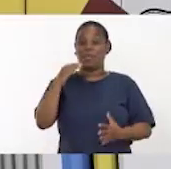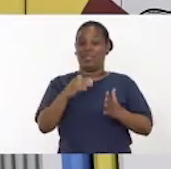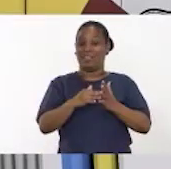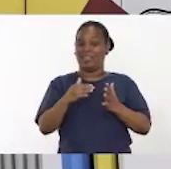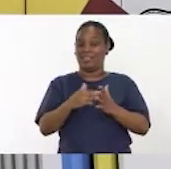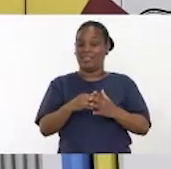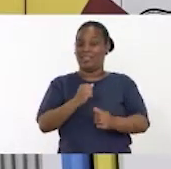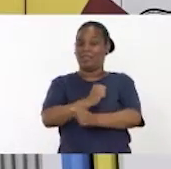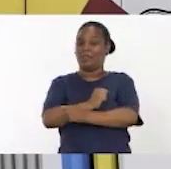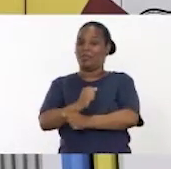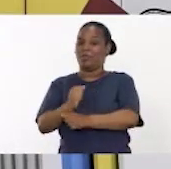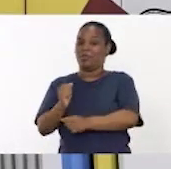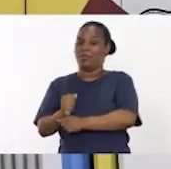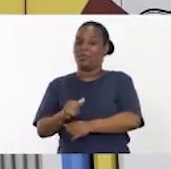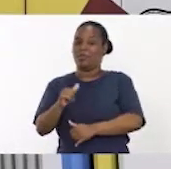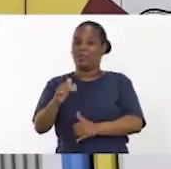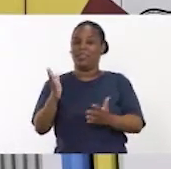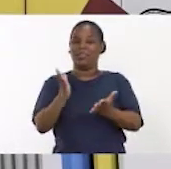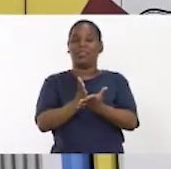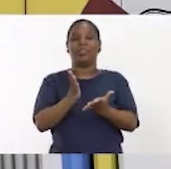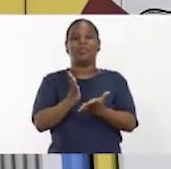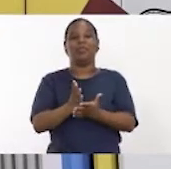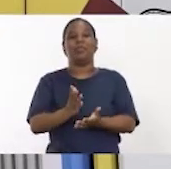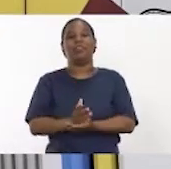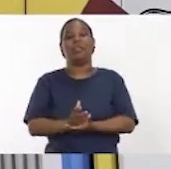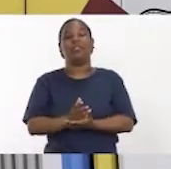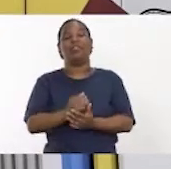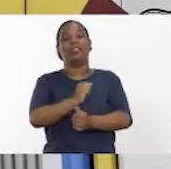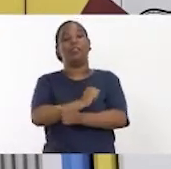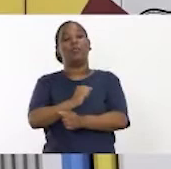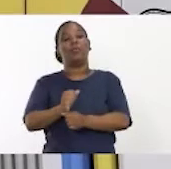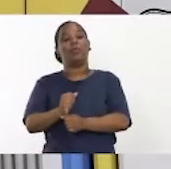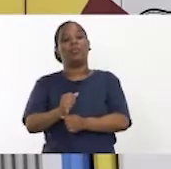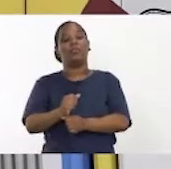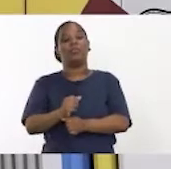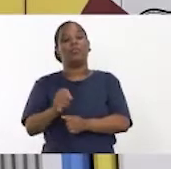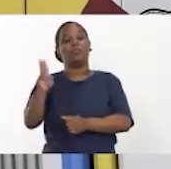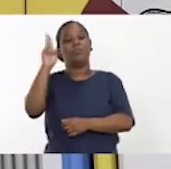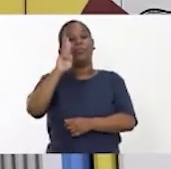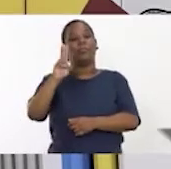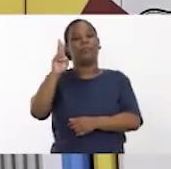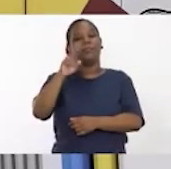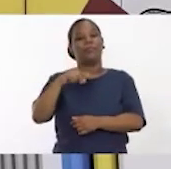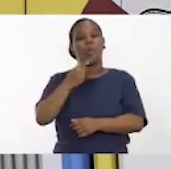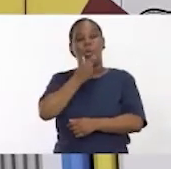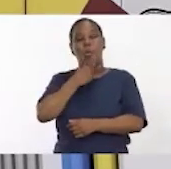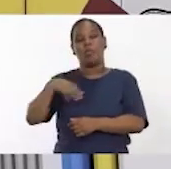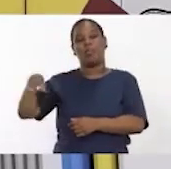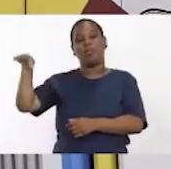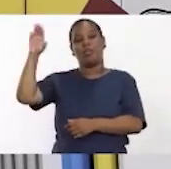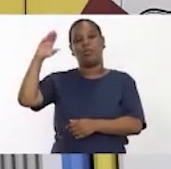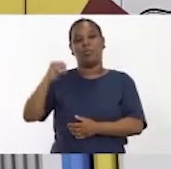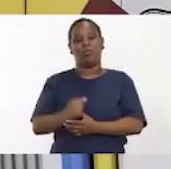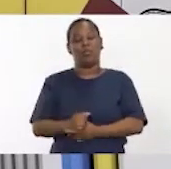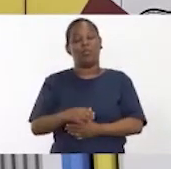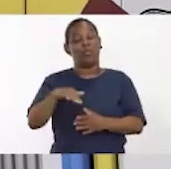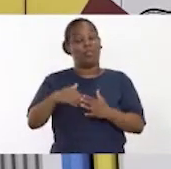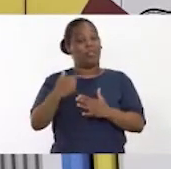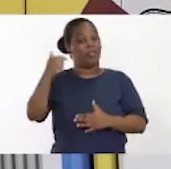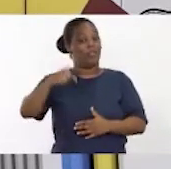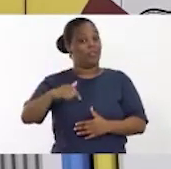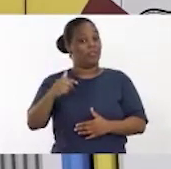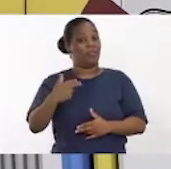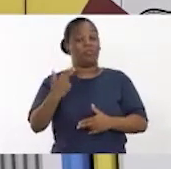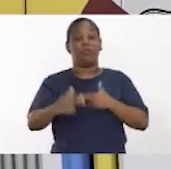Buenas tardes, profesores y estudiantes de la educación de jóvenes y adultos. En el día de hoy vamos a